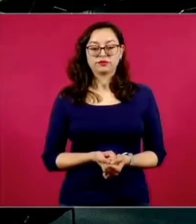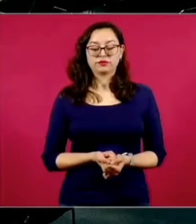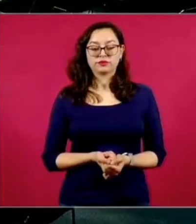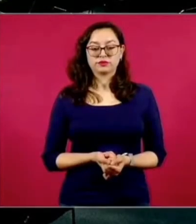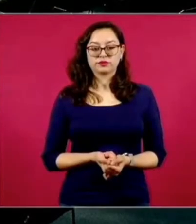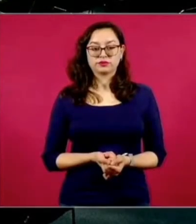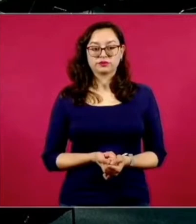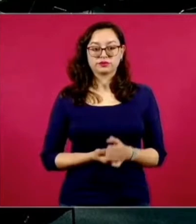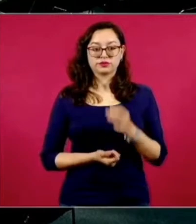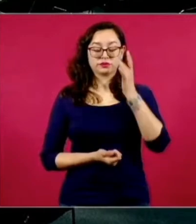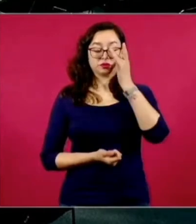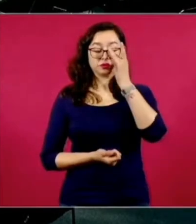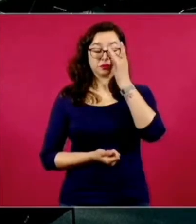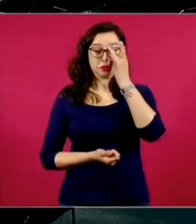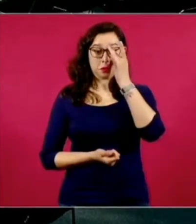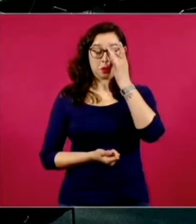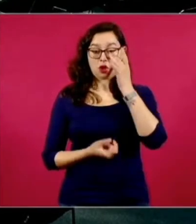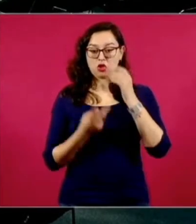estos son los demócratas,